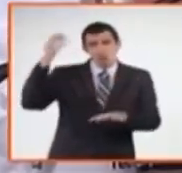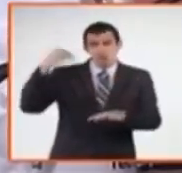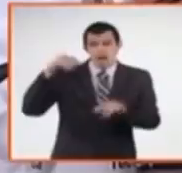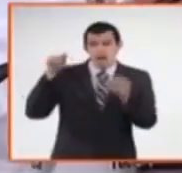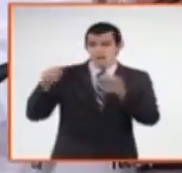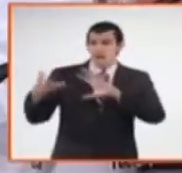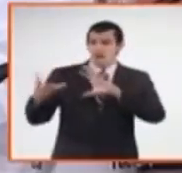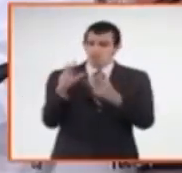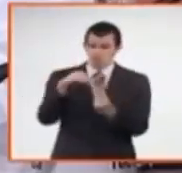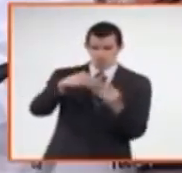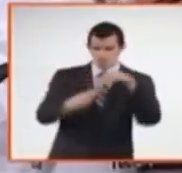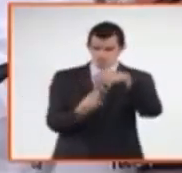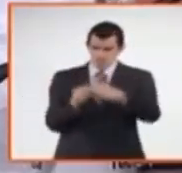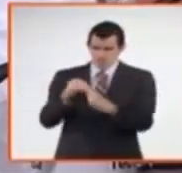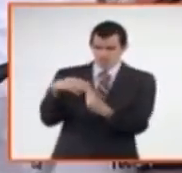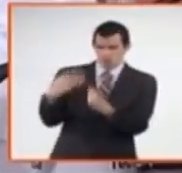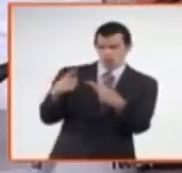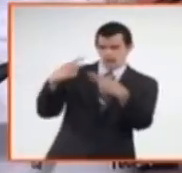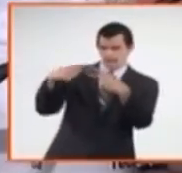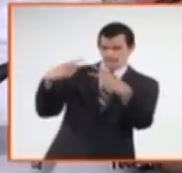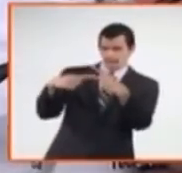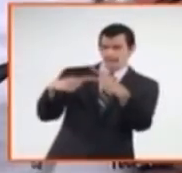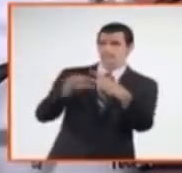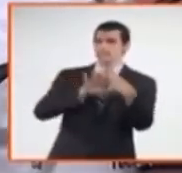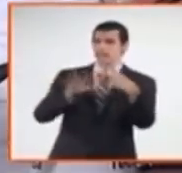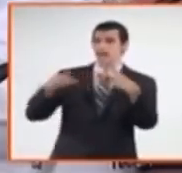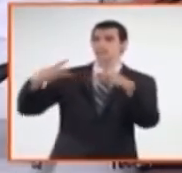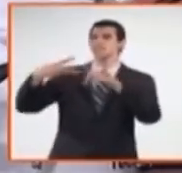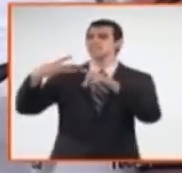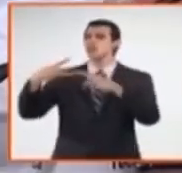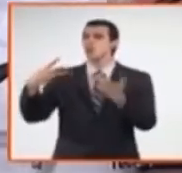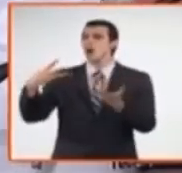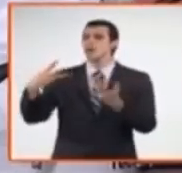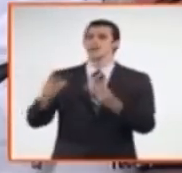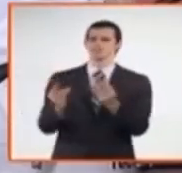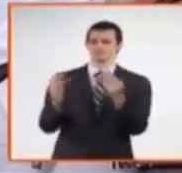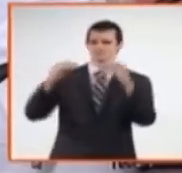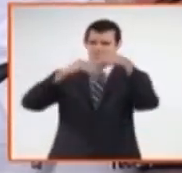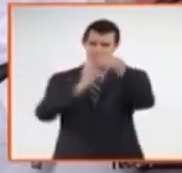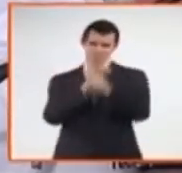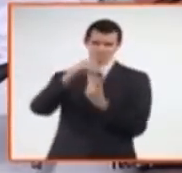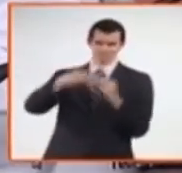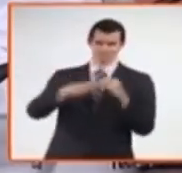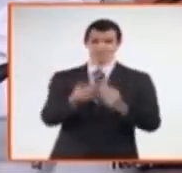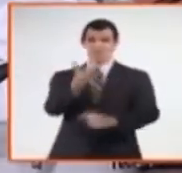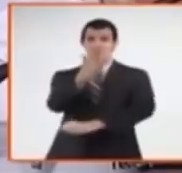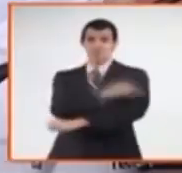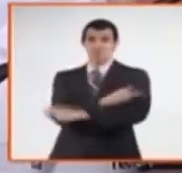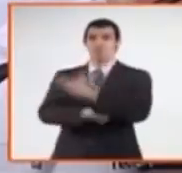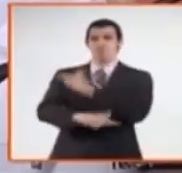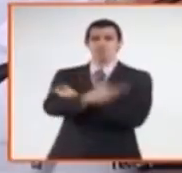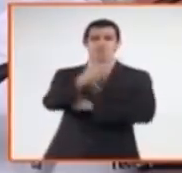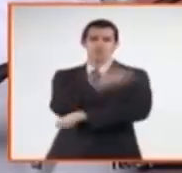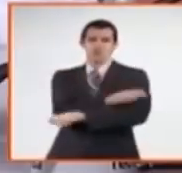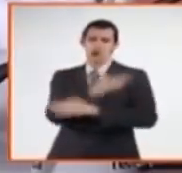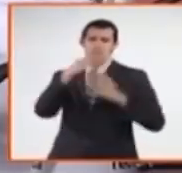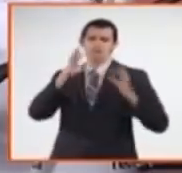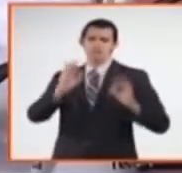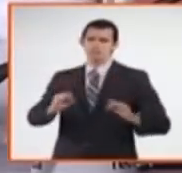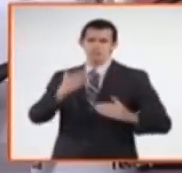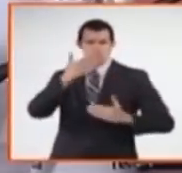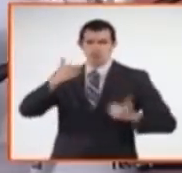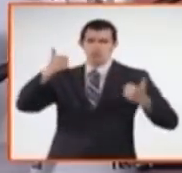pues las personas inmunocomprometidas para las personas que tienen enfermedades que sabemos que qué bueno que no